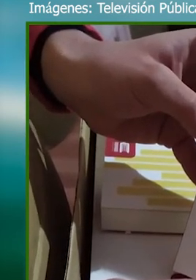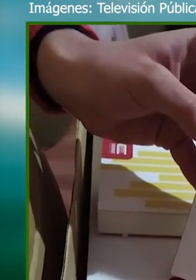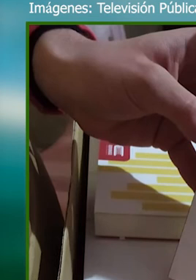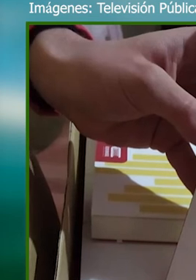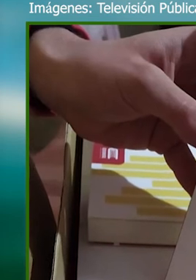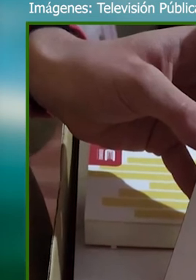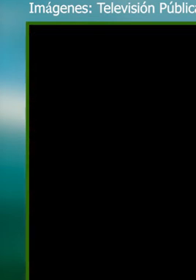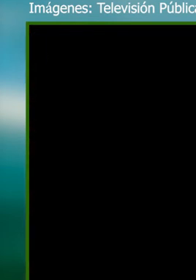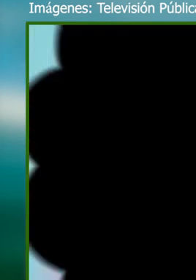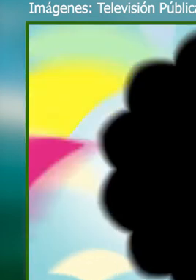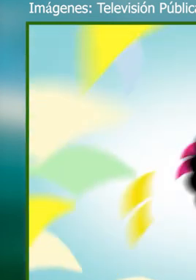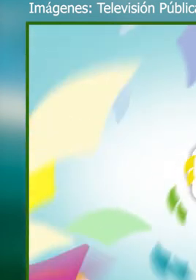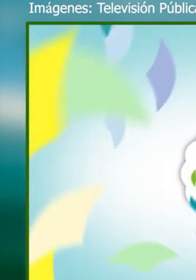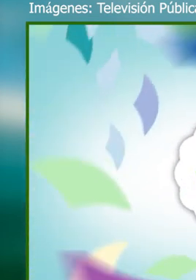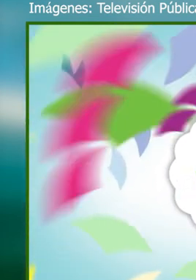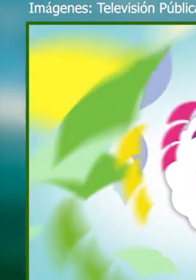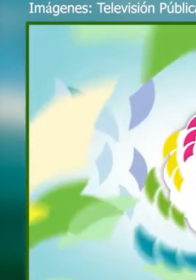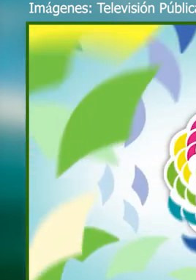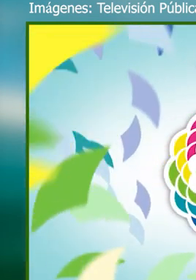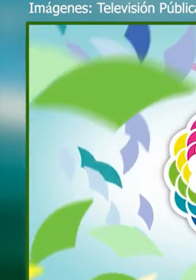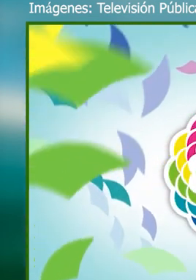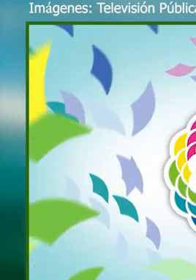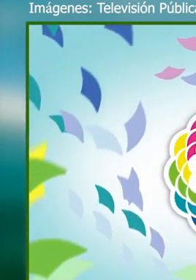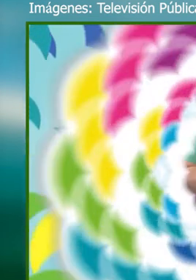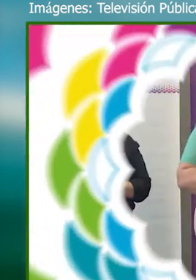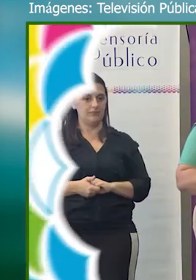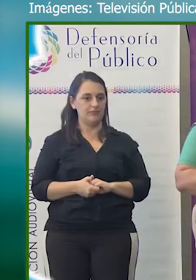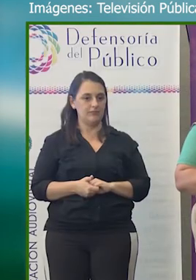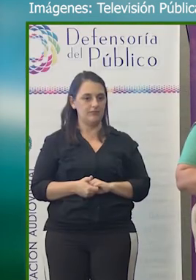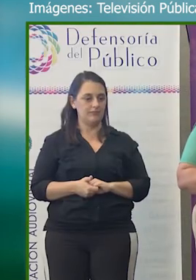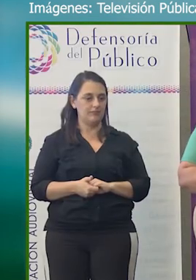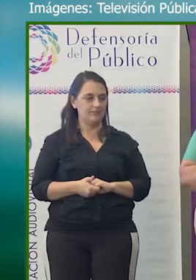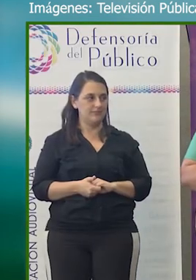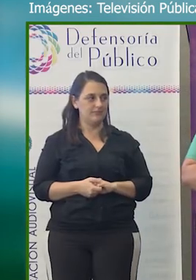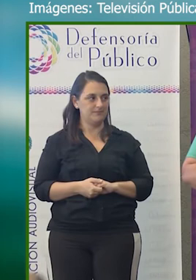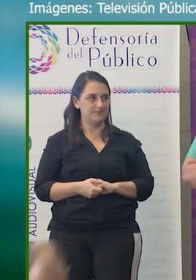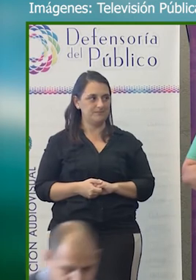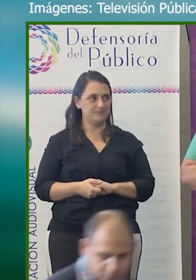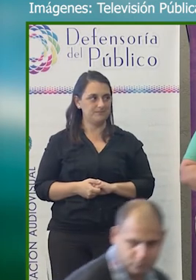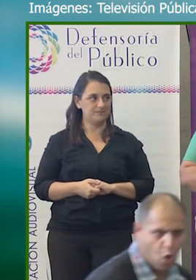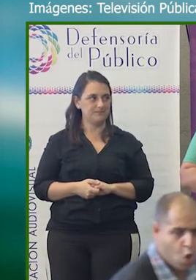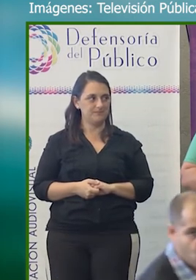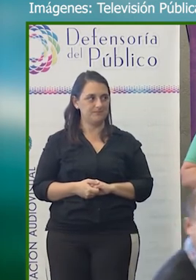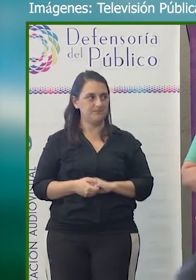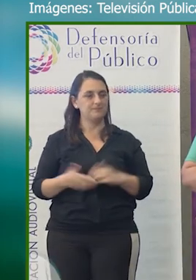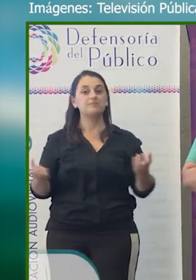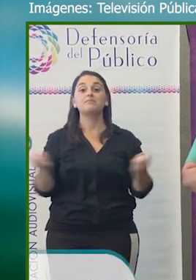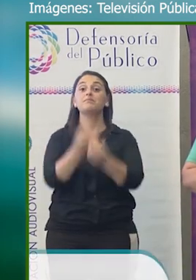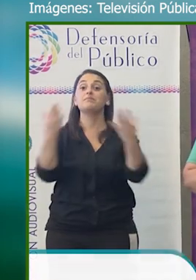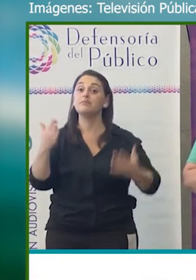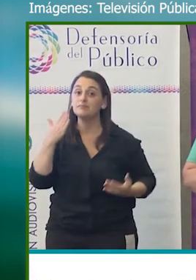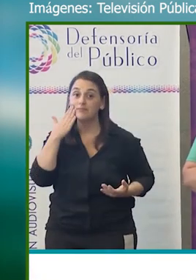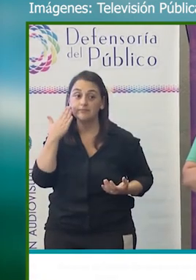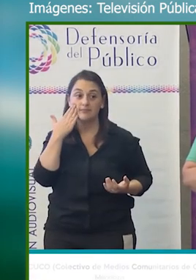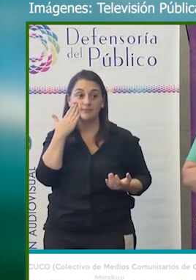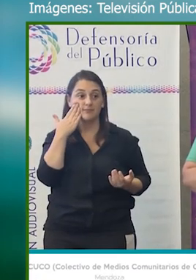del sector dentro de la autoridad regulatoria, mantener la obligación para los prestadores